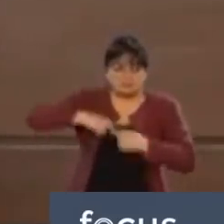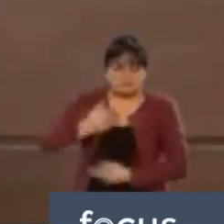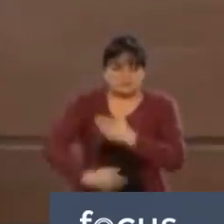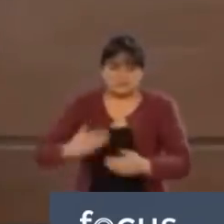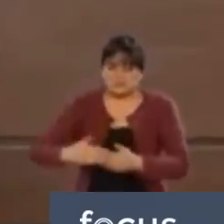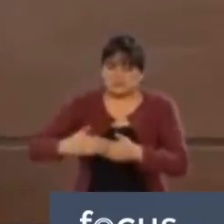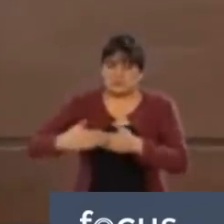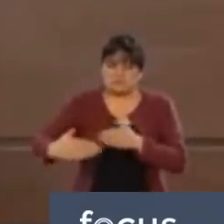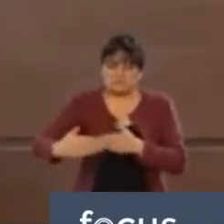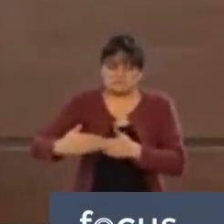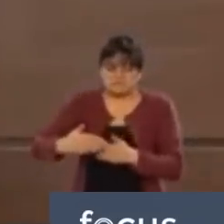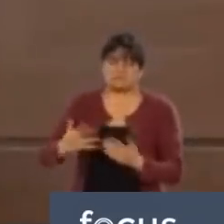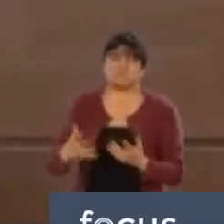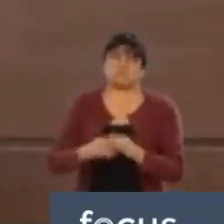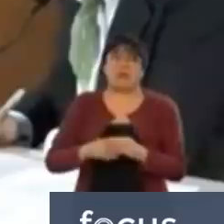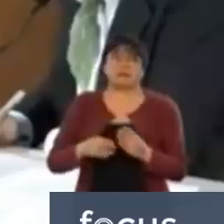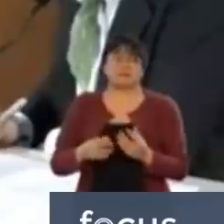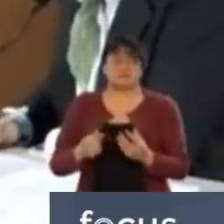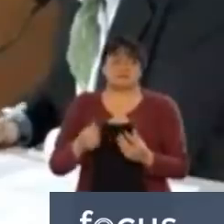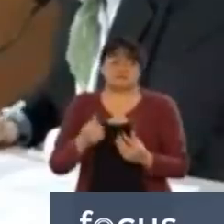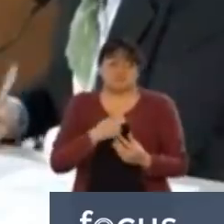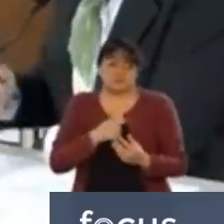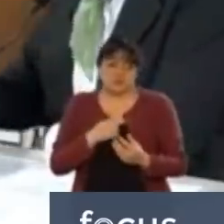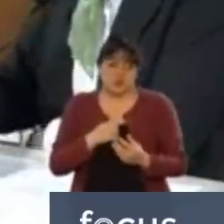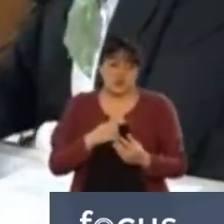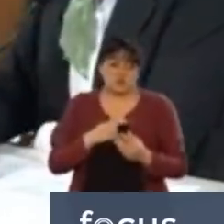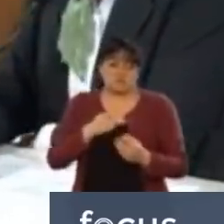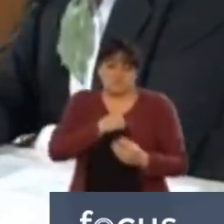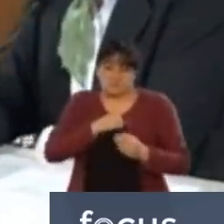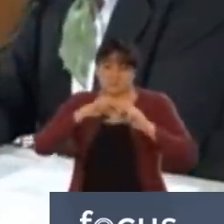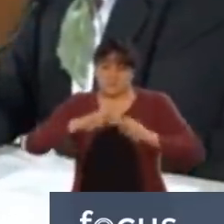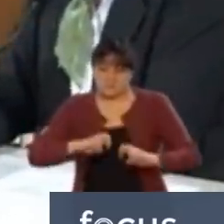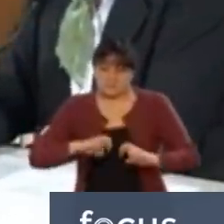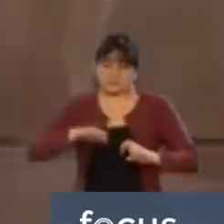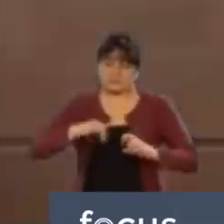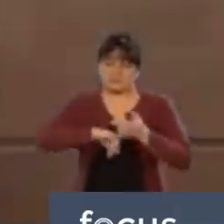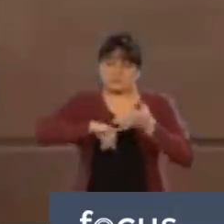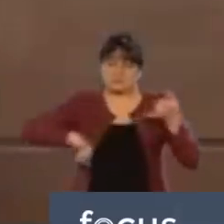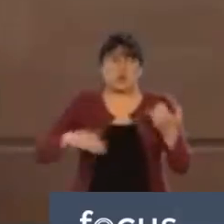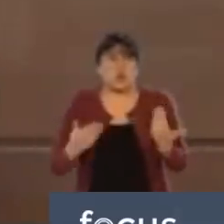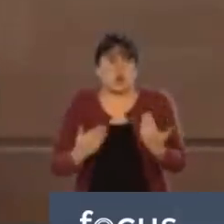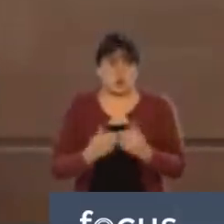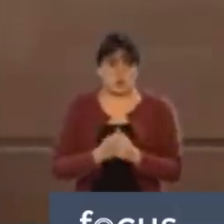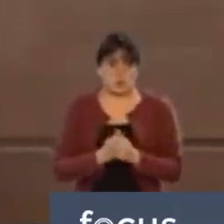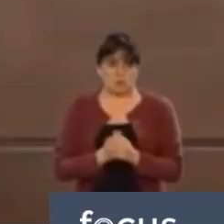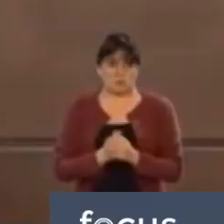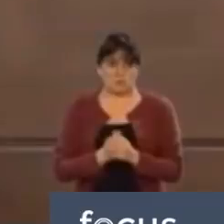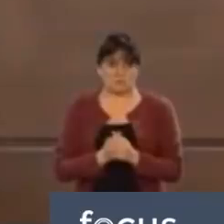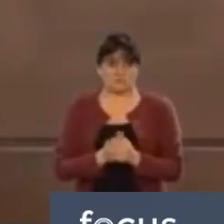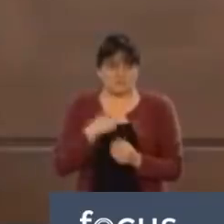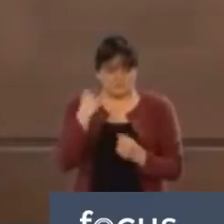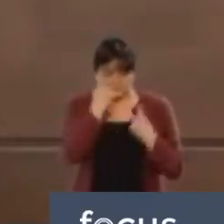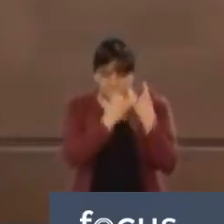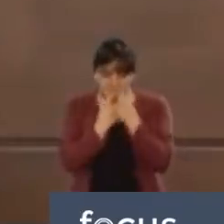la independencia de la investigación. Para decirlo de manera clara, ¿cómo logramos que